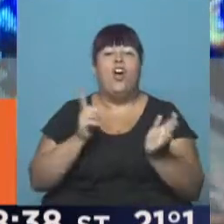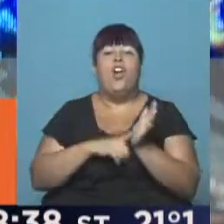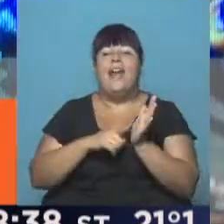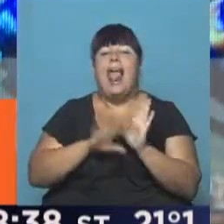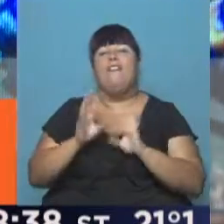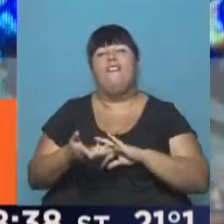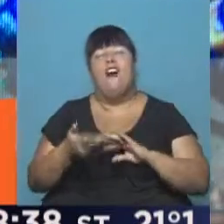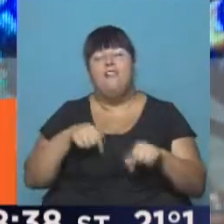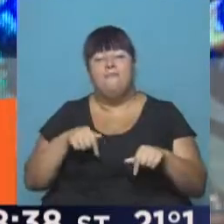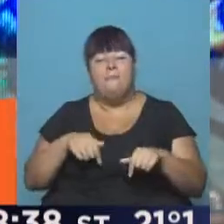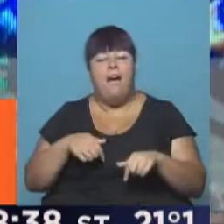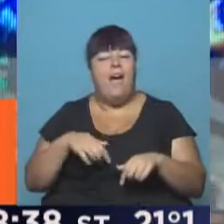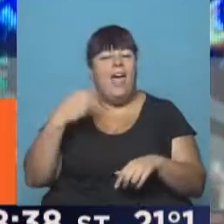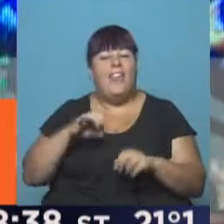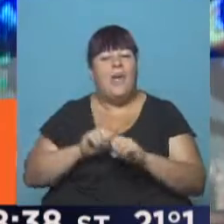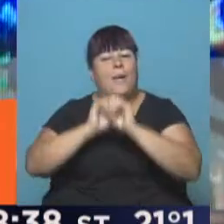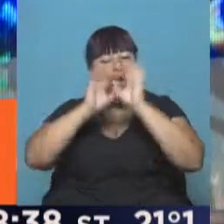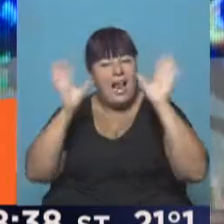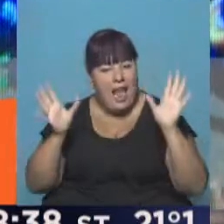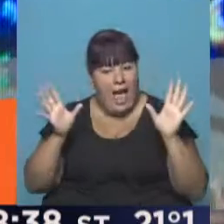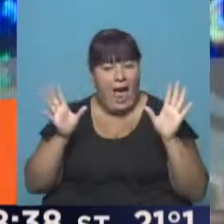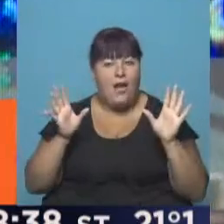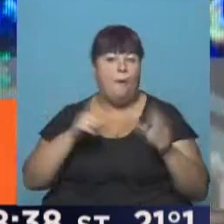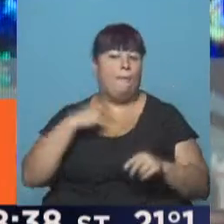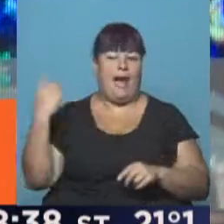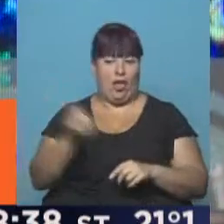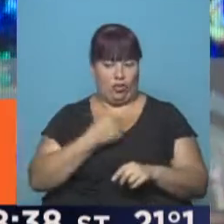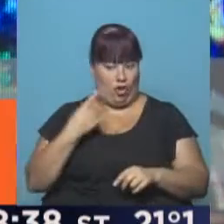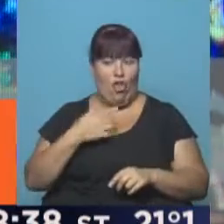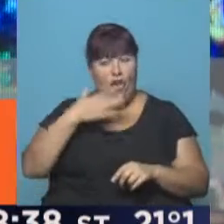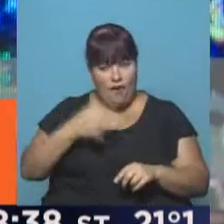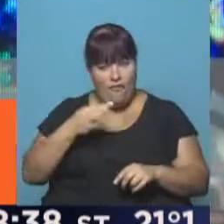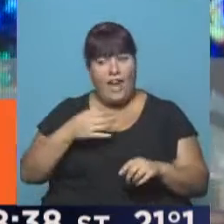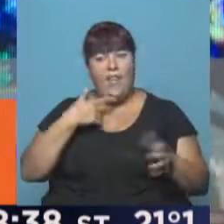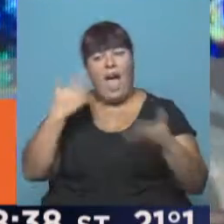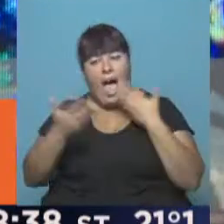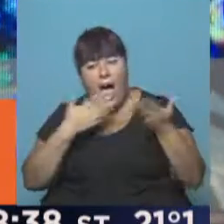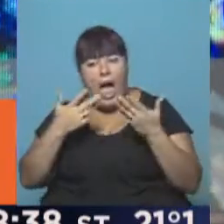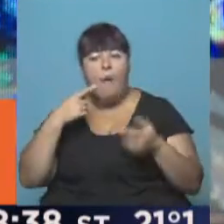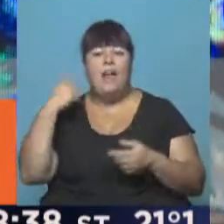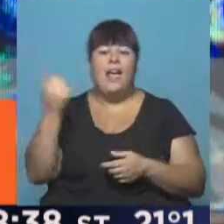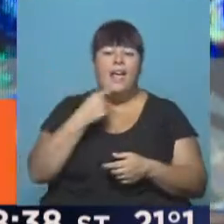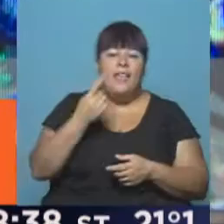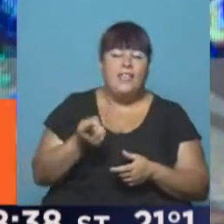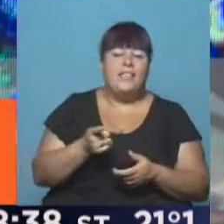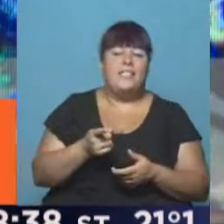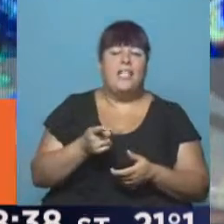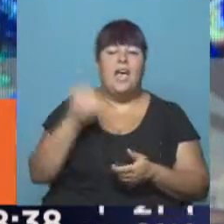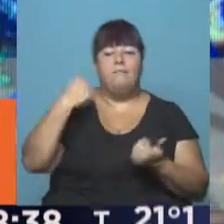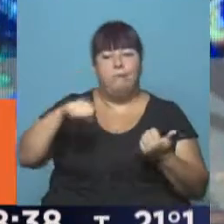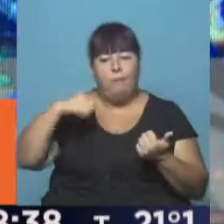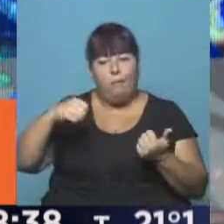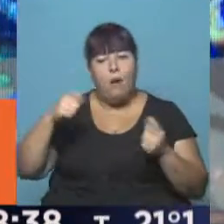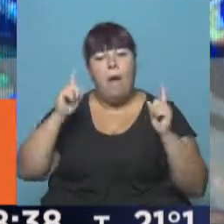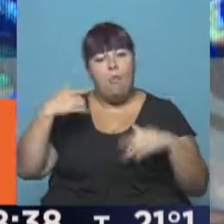juego deben ser claras para todos es cierto que se está hablando de qué el ausentismo docente